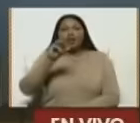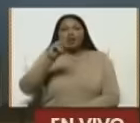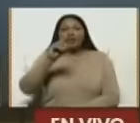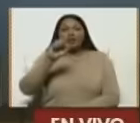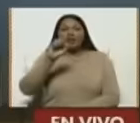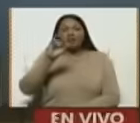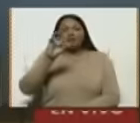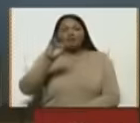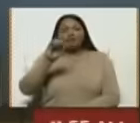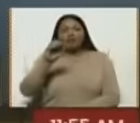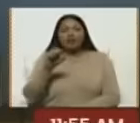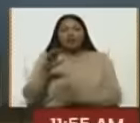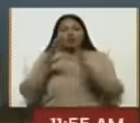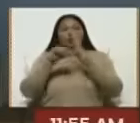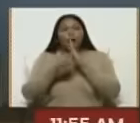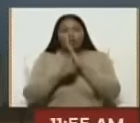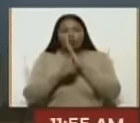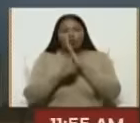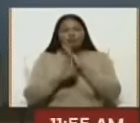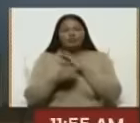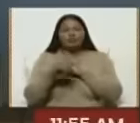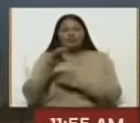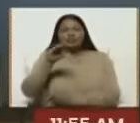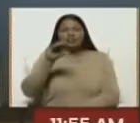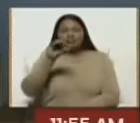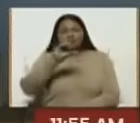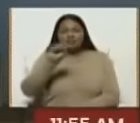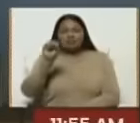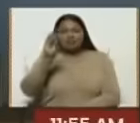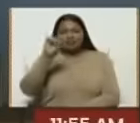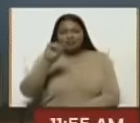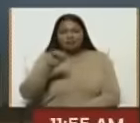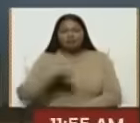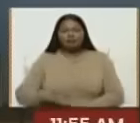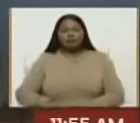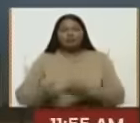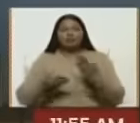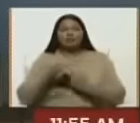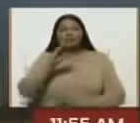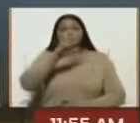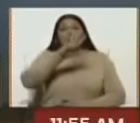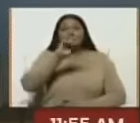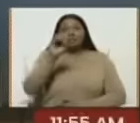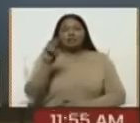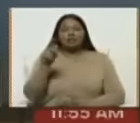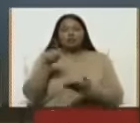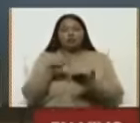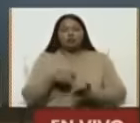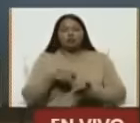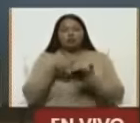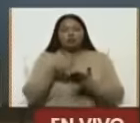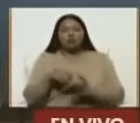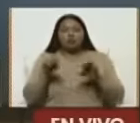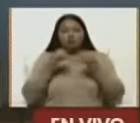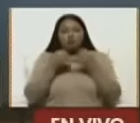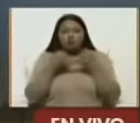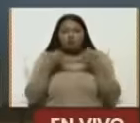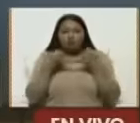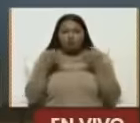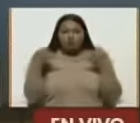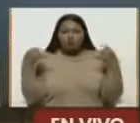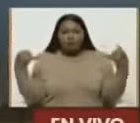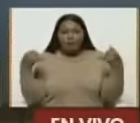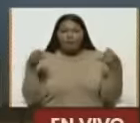CEN, robados, 500 kilogramos de guaya de alta tensión perteneciente al